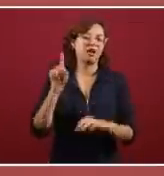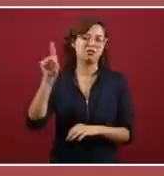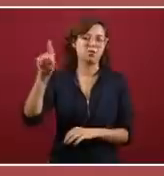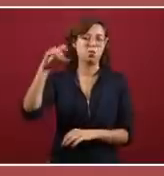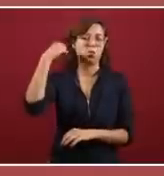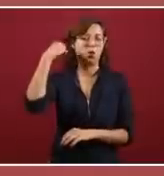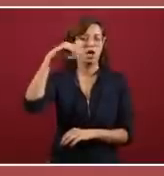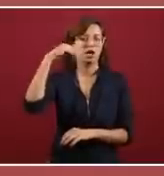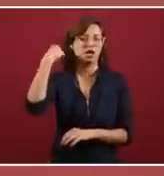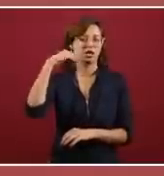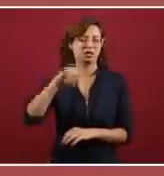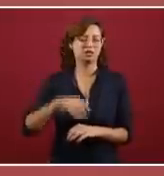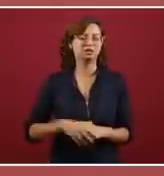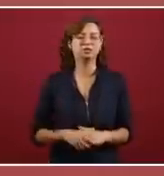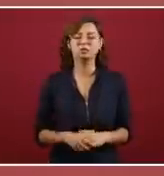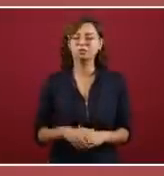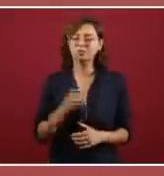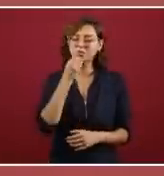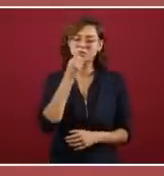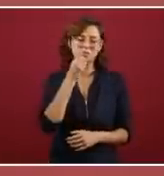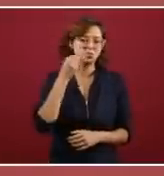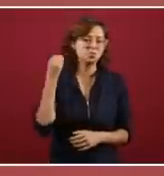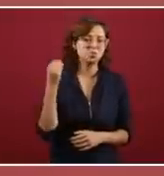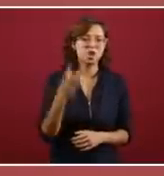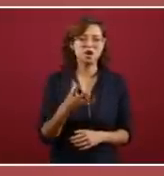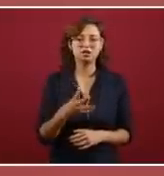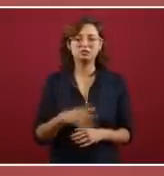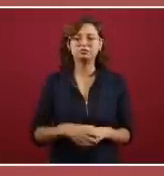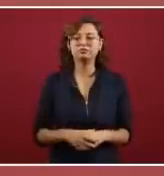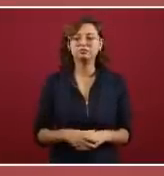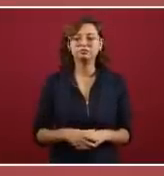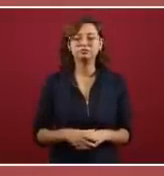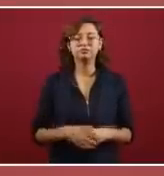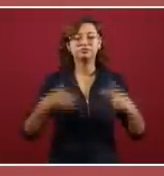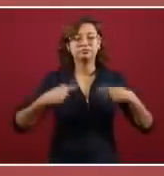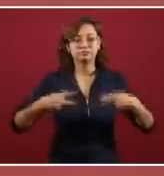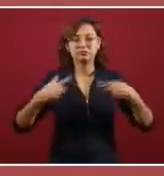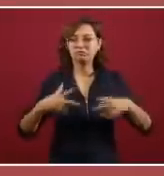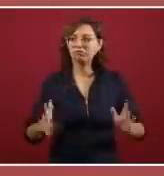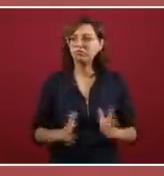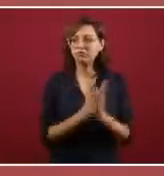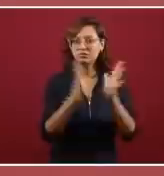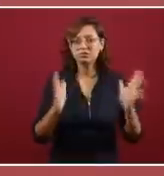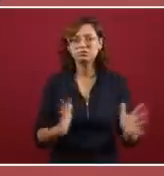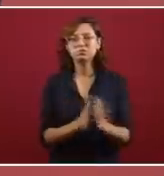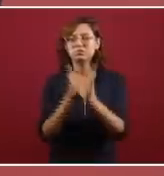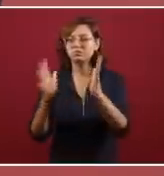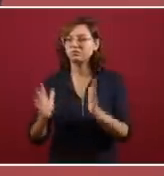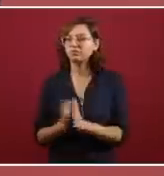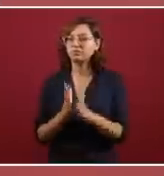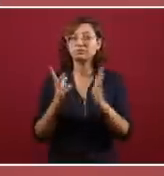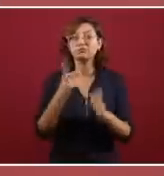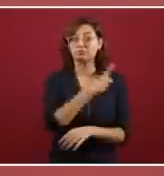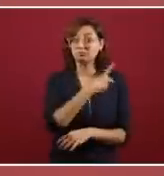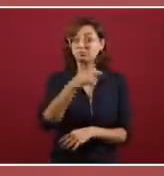Es algo extraordinario de participación ciudadana que debería de